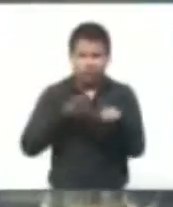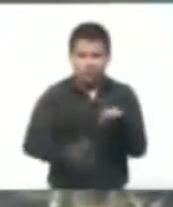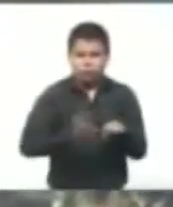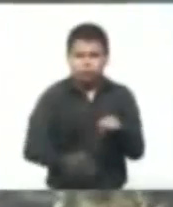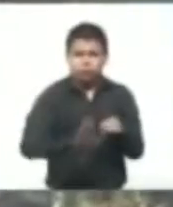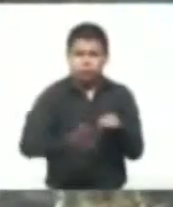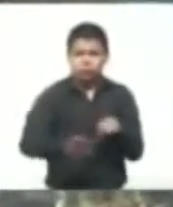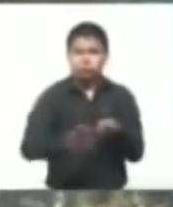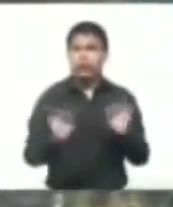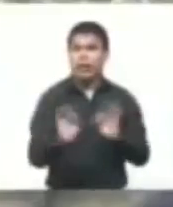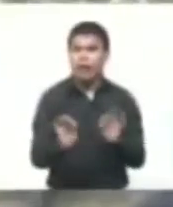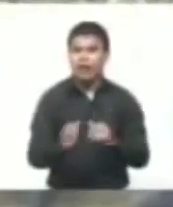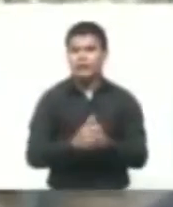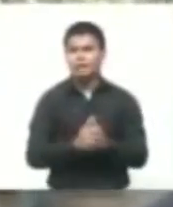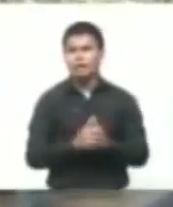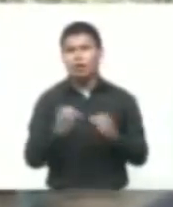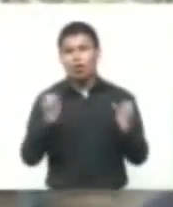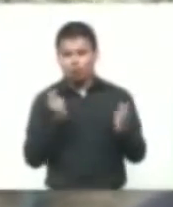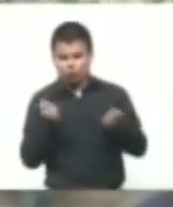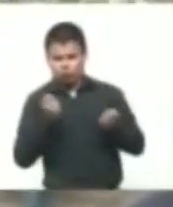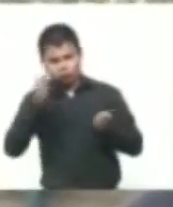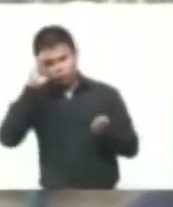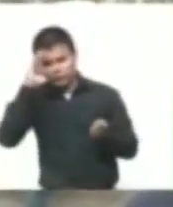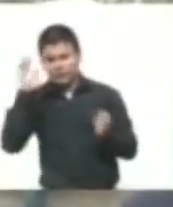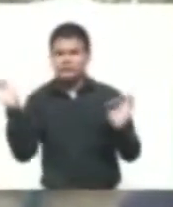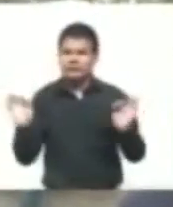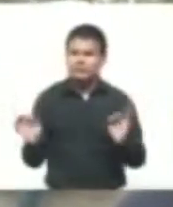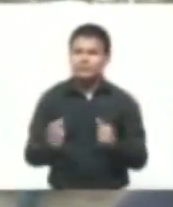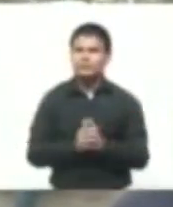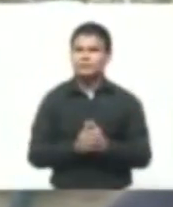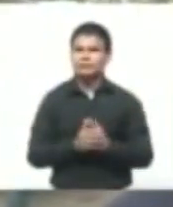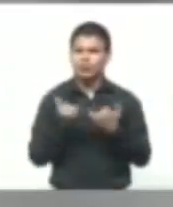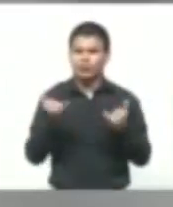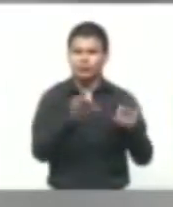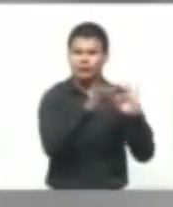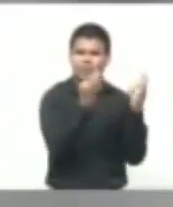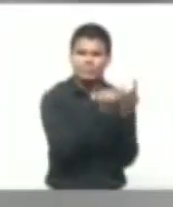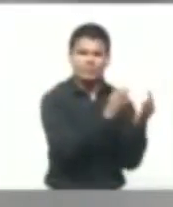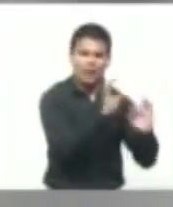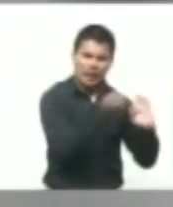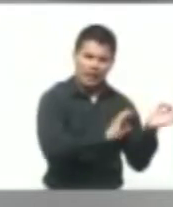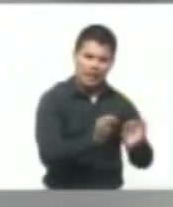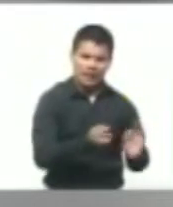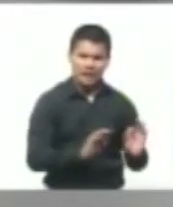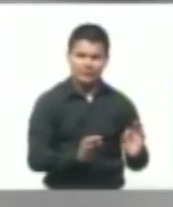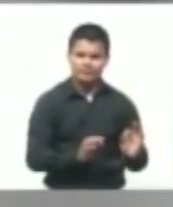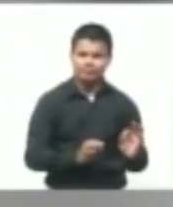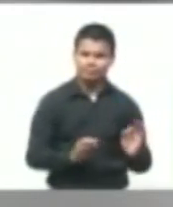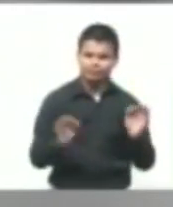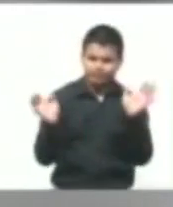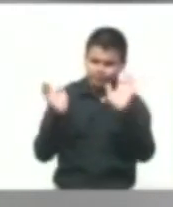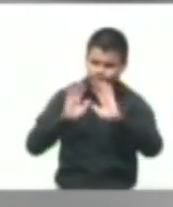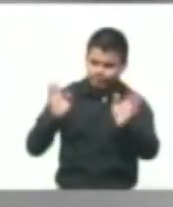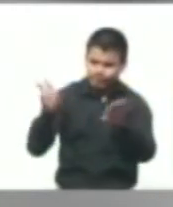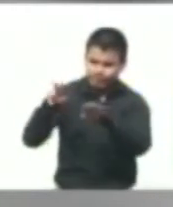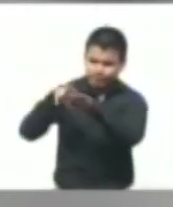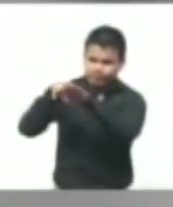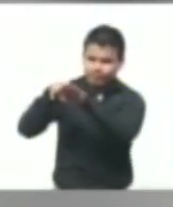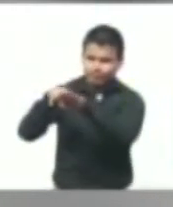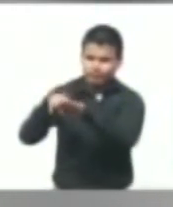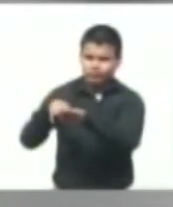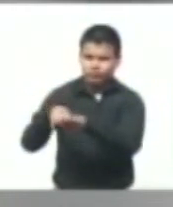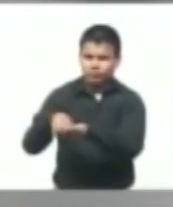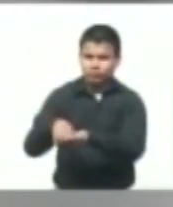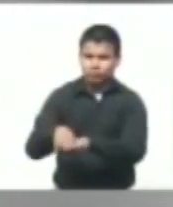controles que evitaran esa tragedia? Mientras las respuestas llegan, la familia prepara todo para darles el último adiós y sepultarlos